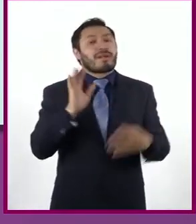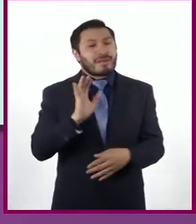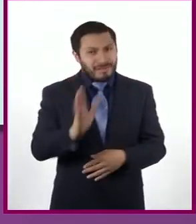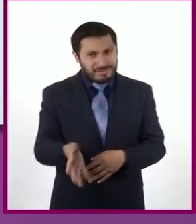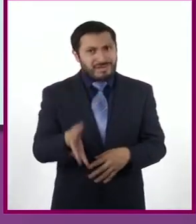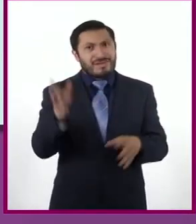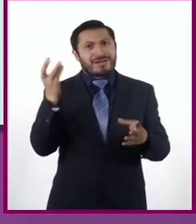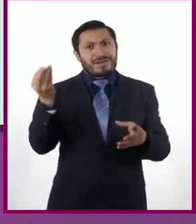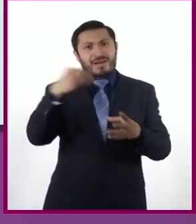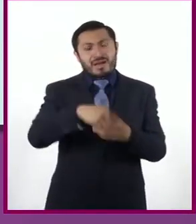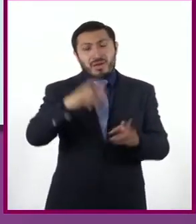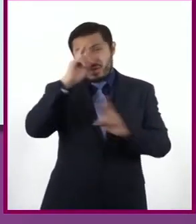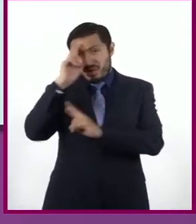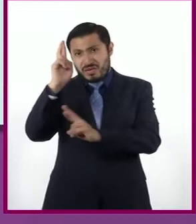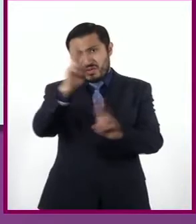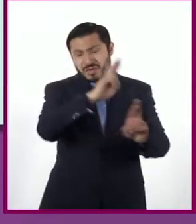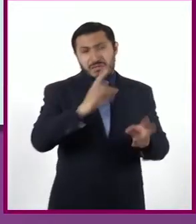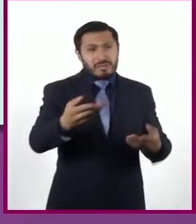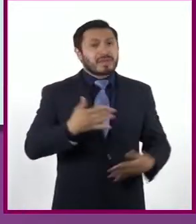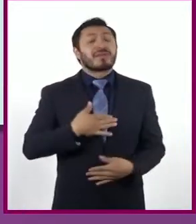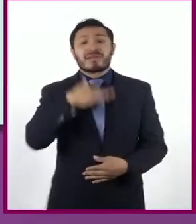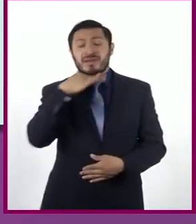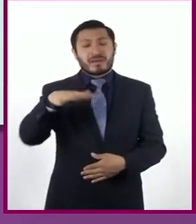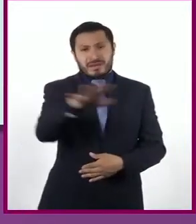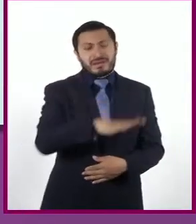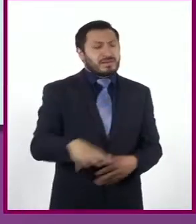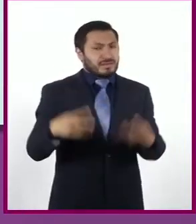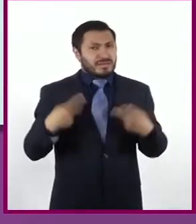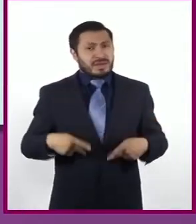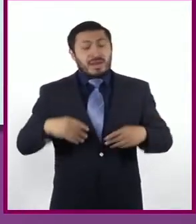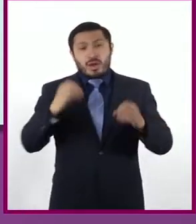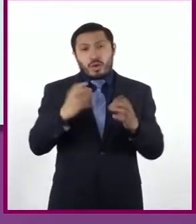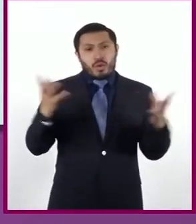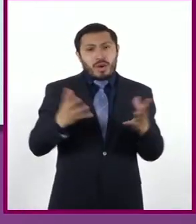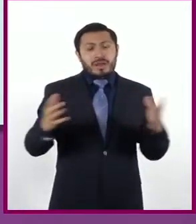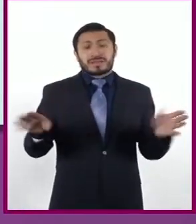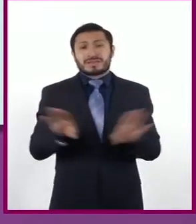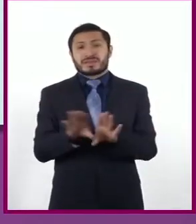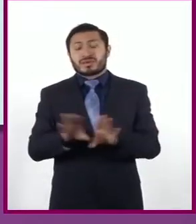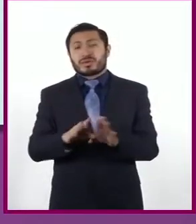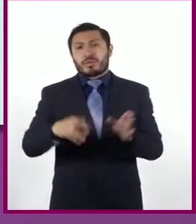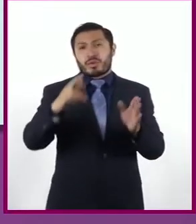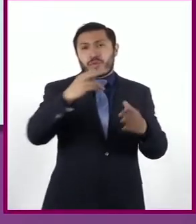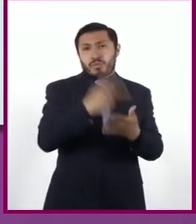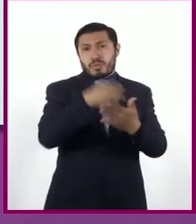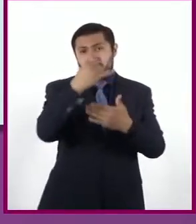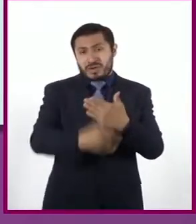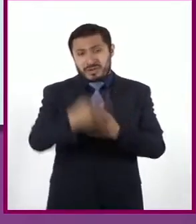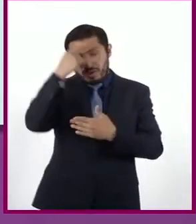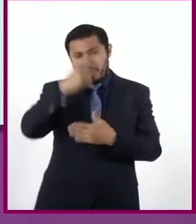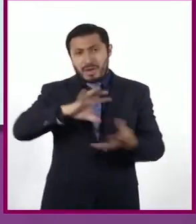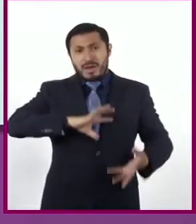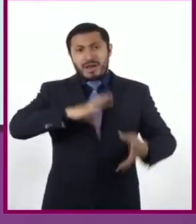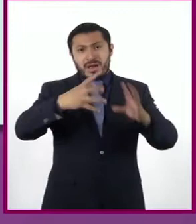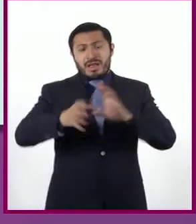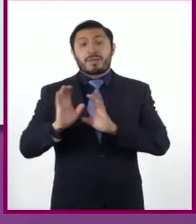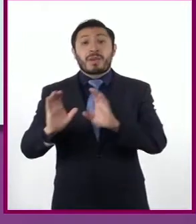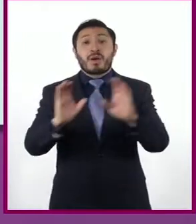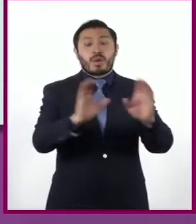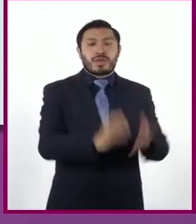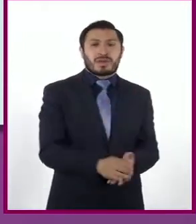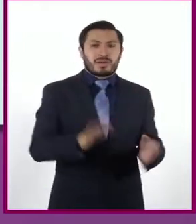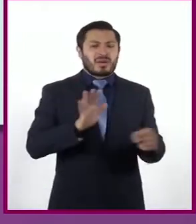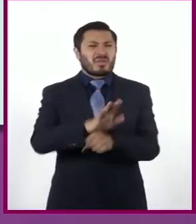la dignidad de todos, o diseñar una campaña para el cuidado del medio ambiente. ¿En qué otras cosas pueden